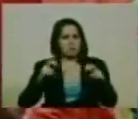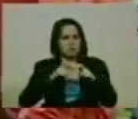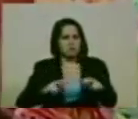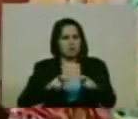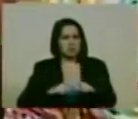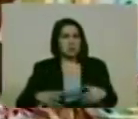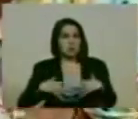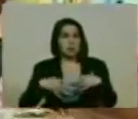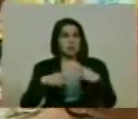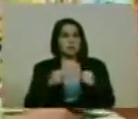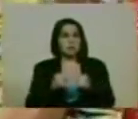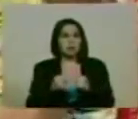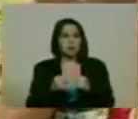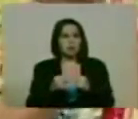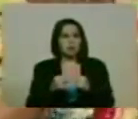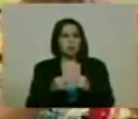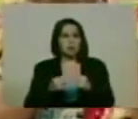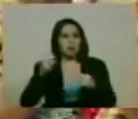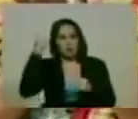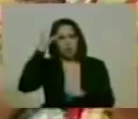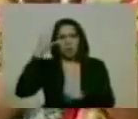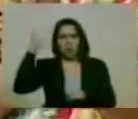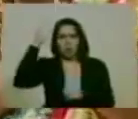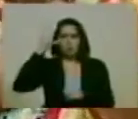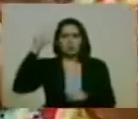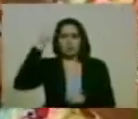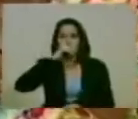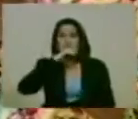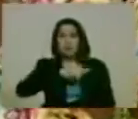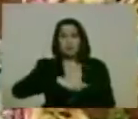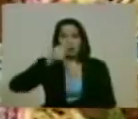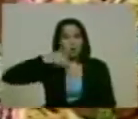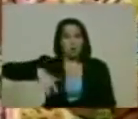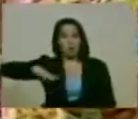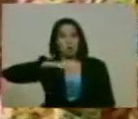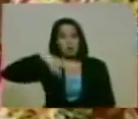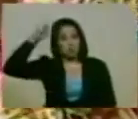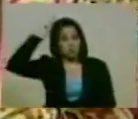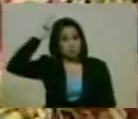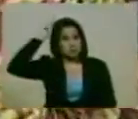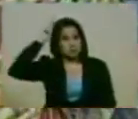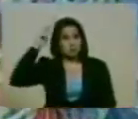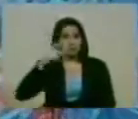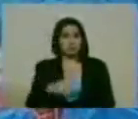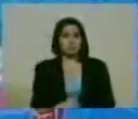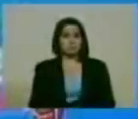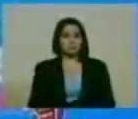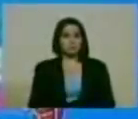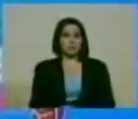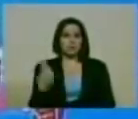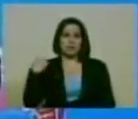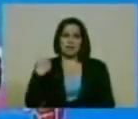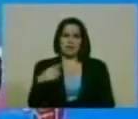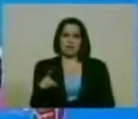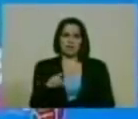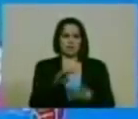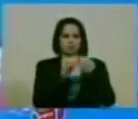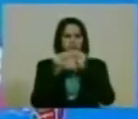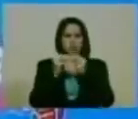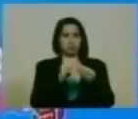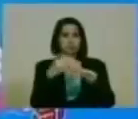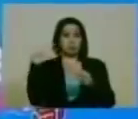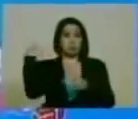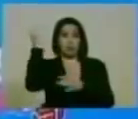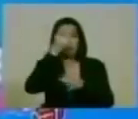salud con los conocimientos ancestrales de los pueblos indígenas, que tenga instalaciones en el